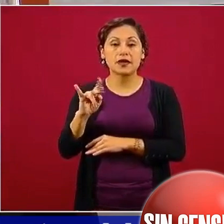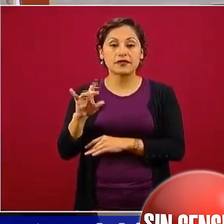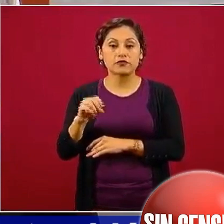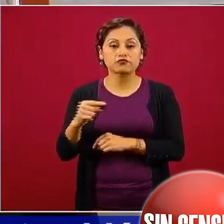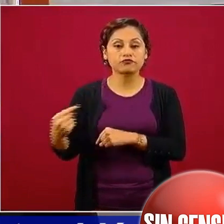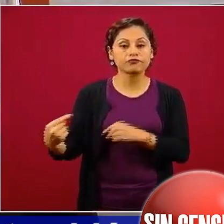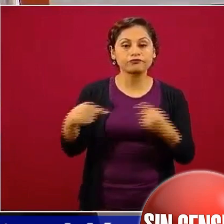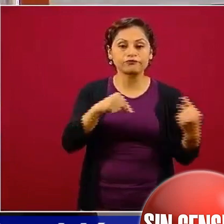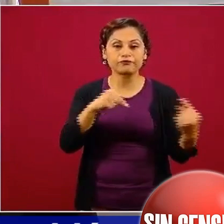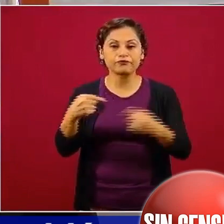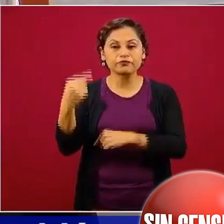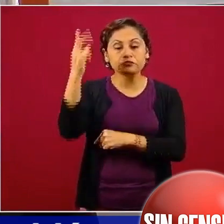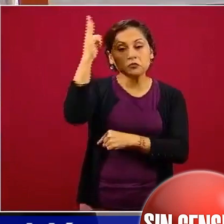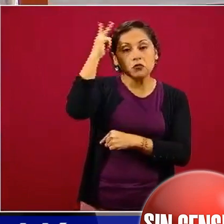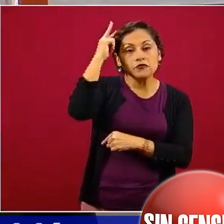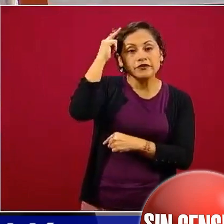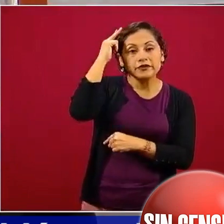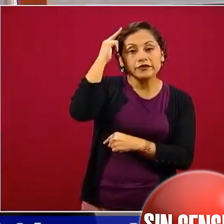inicial del porfiriato